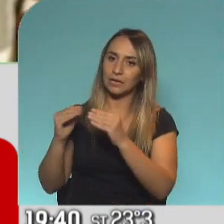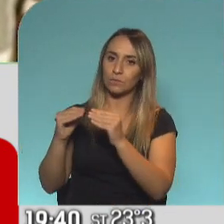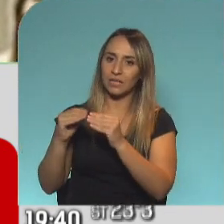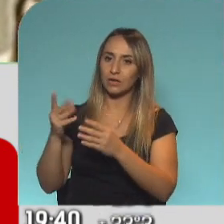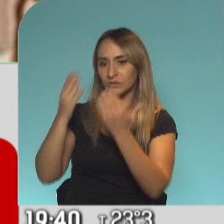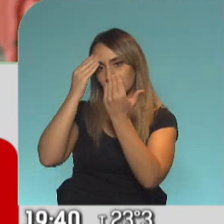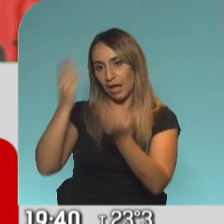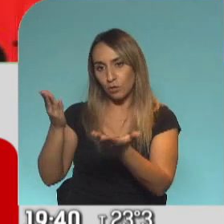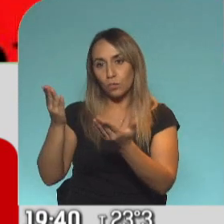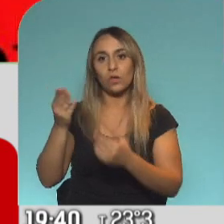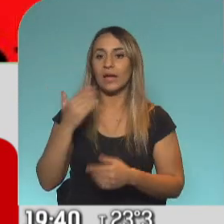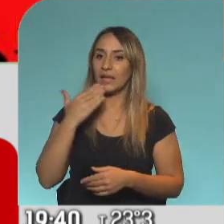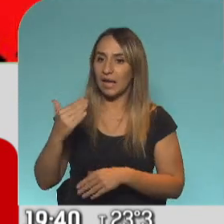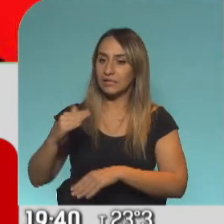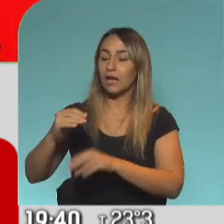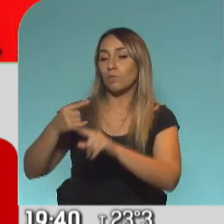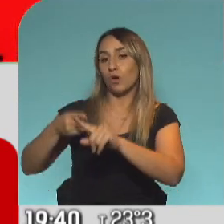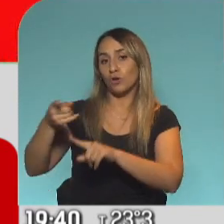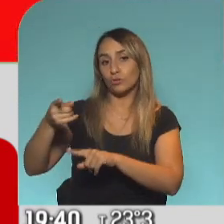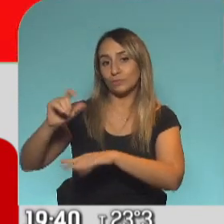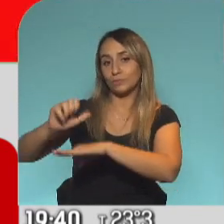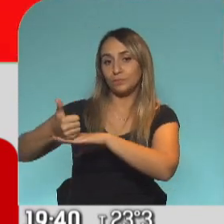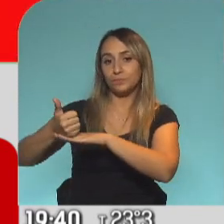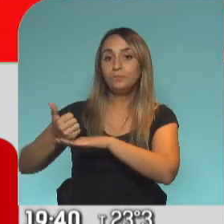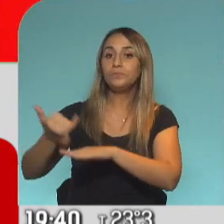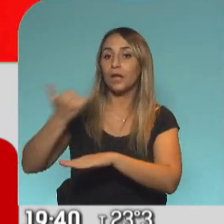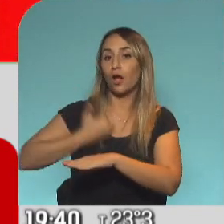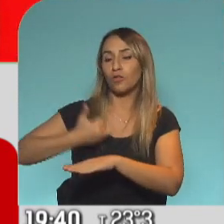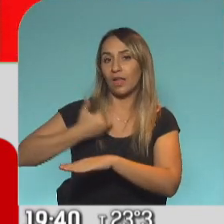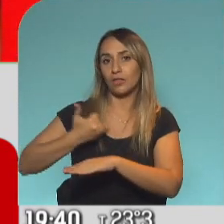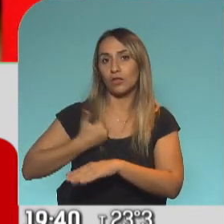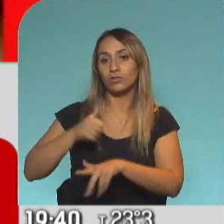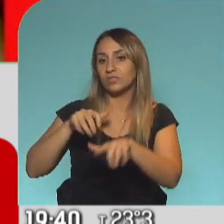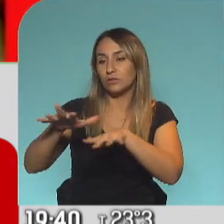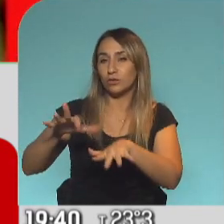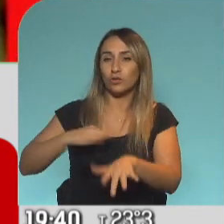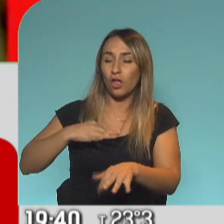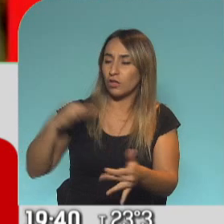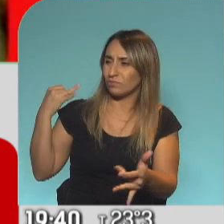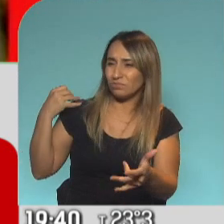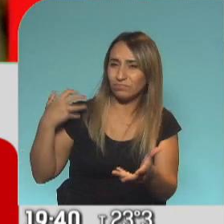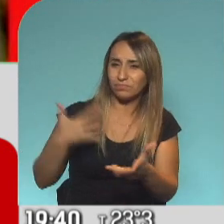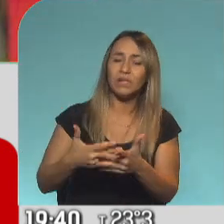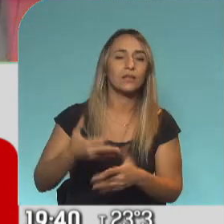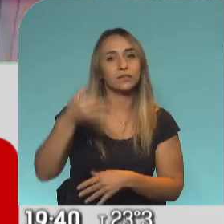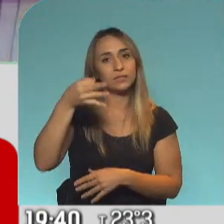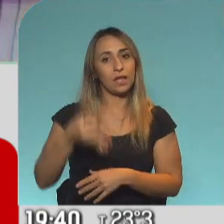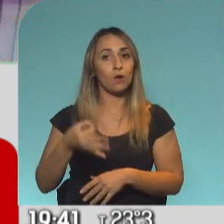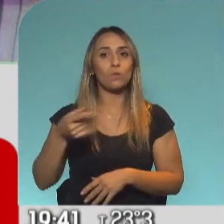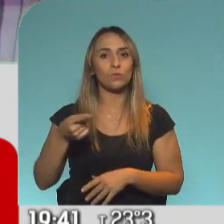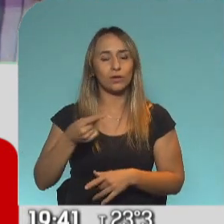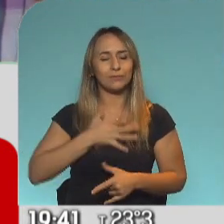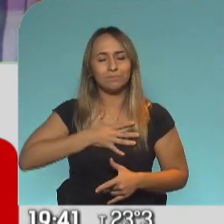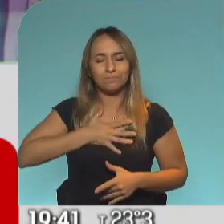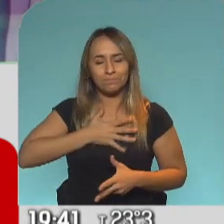saludo desde aquí. Te agradecemos que estés contando lo que pasó, que en todos estos años seguramente lo habrás